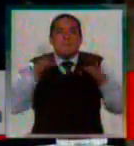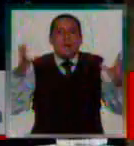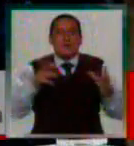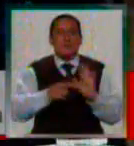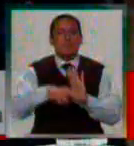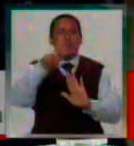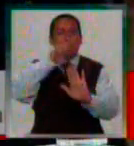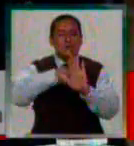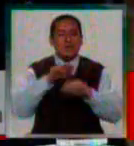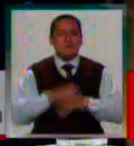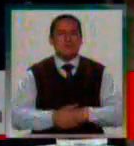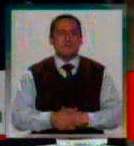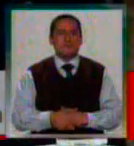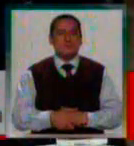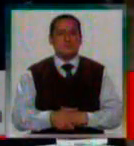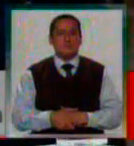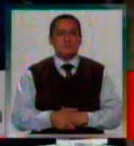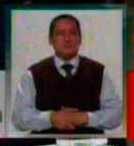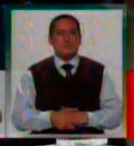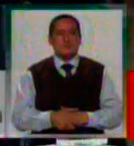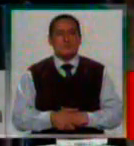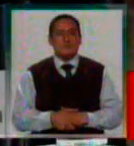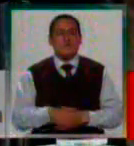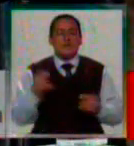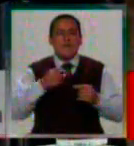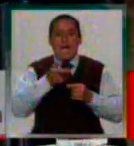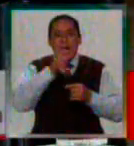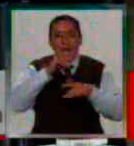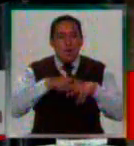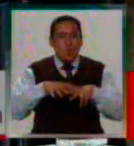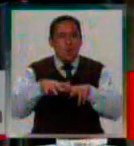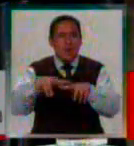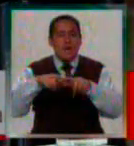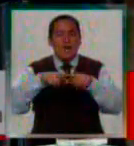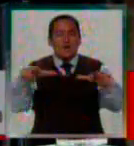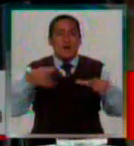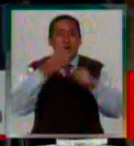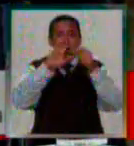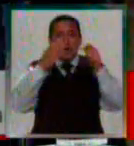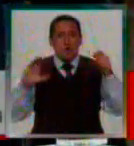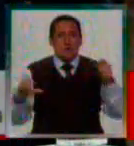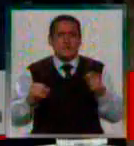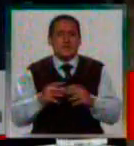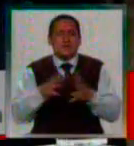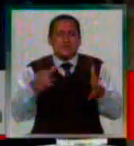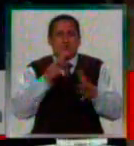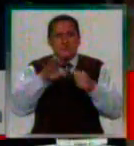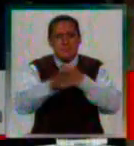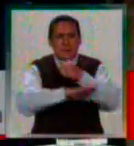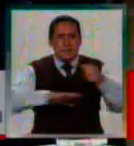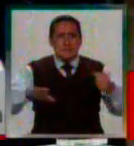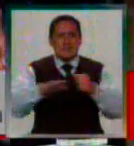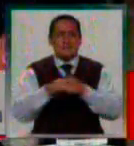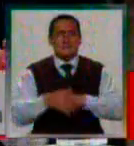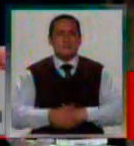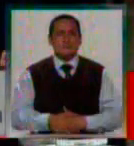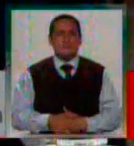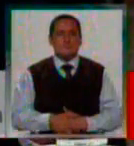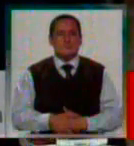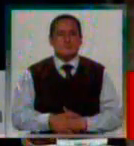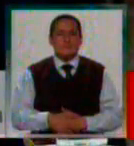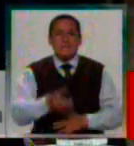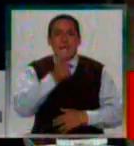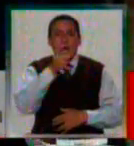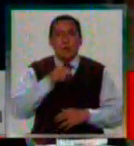proyectos de de Irrigación hacia la costa son trasvases eh de